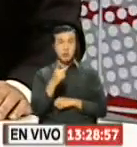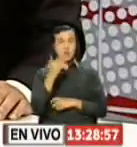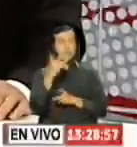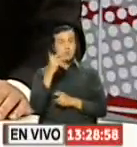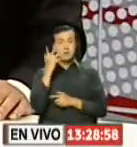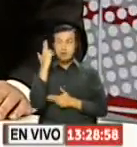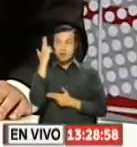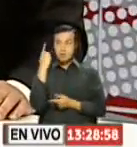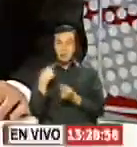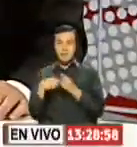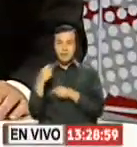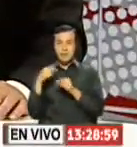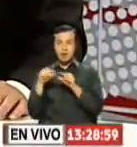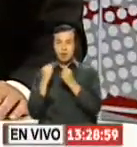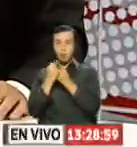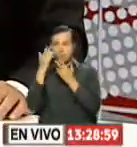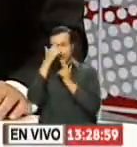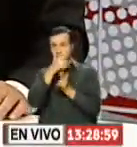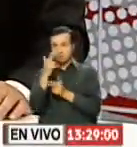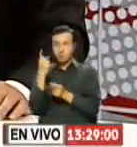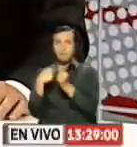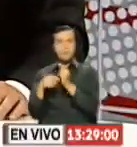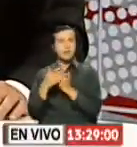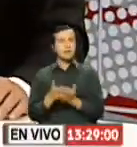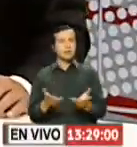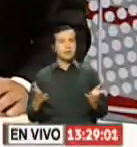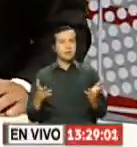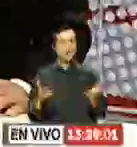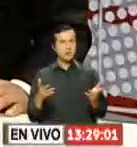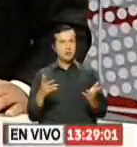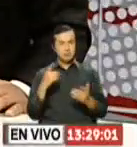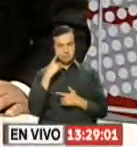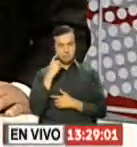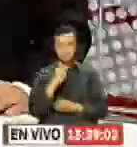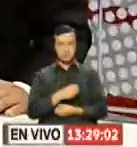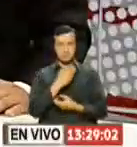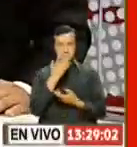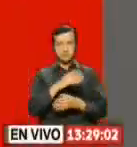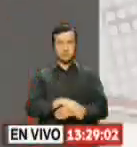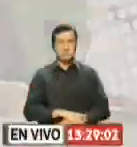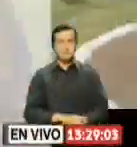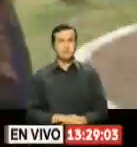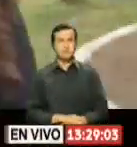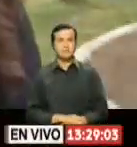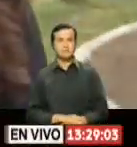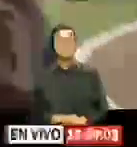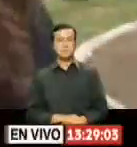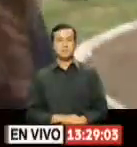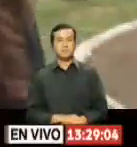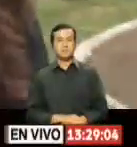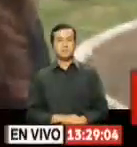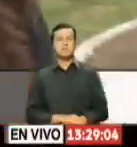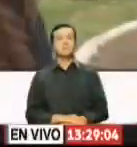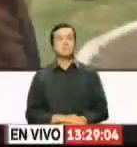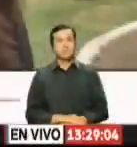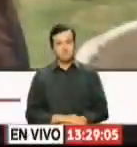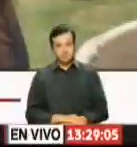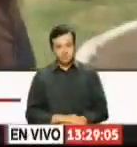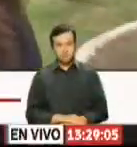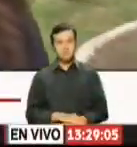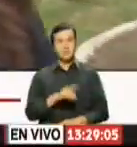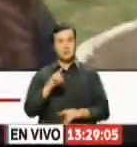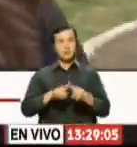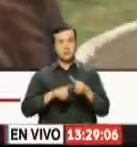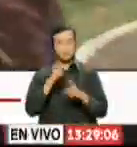de armamento a grupos irregulares. Valeria Villarroel con el informe. Fabricio Mariucci y